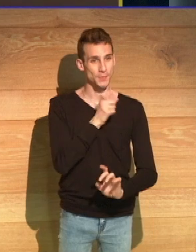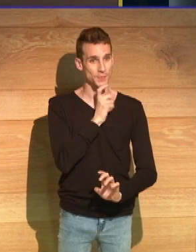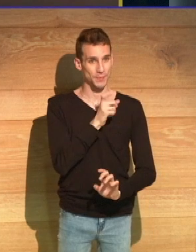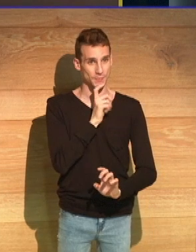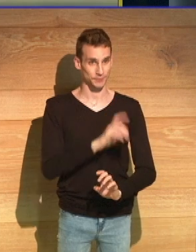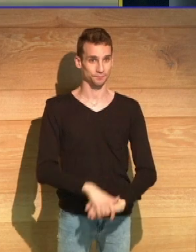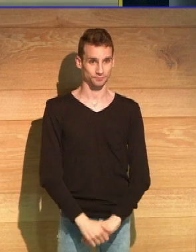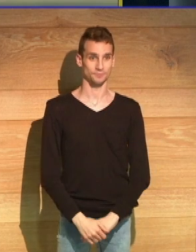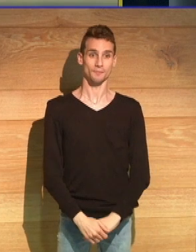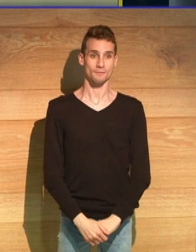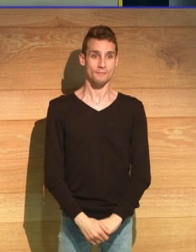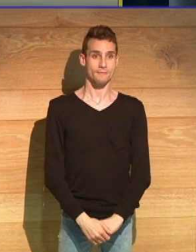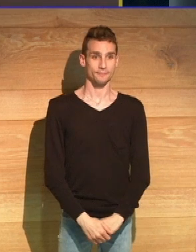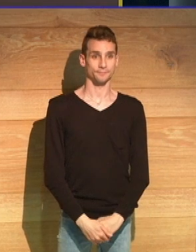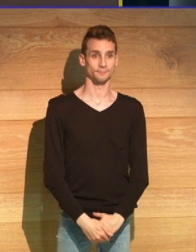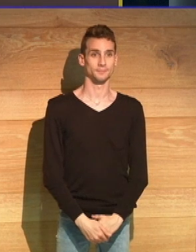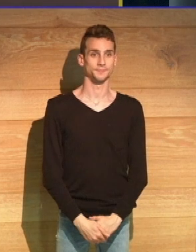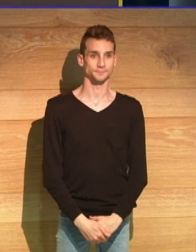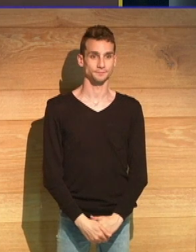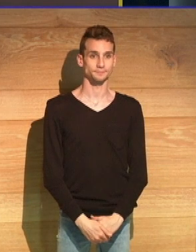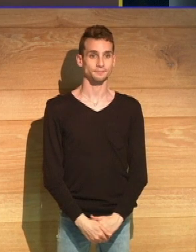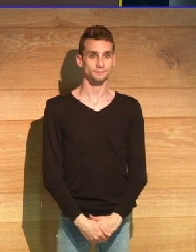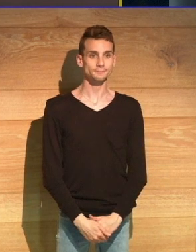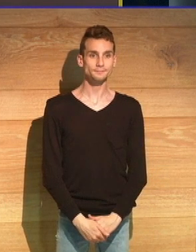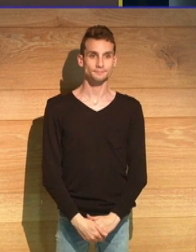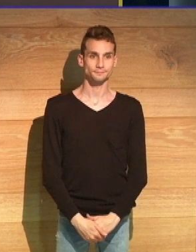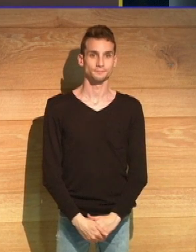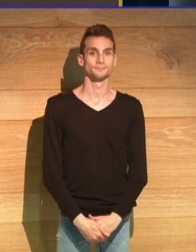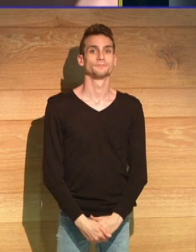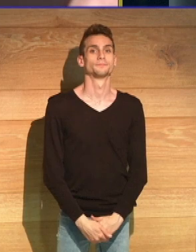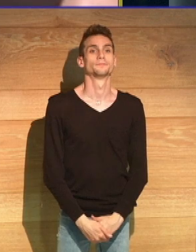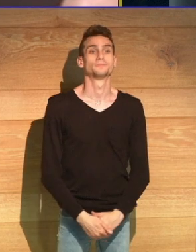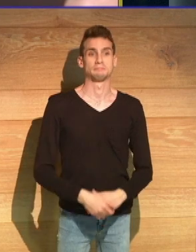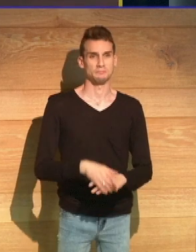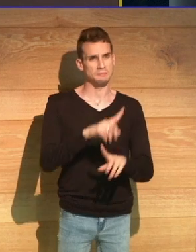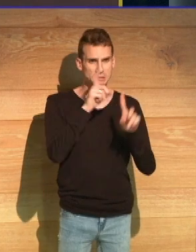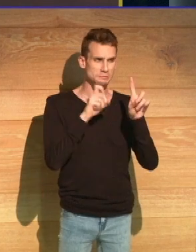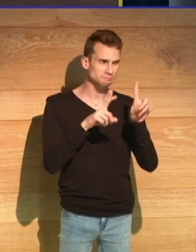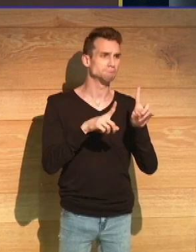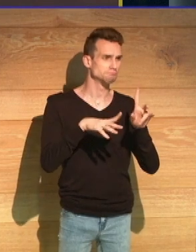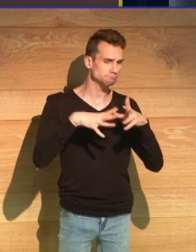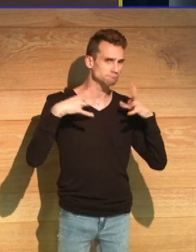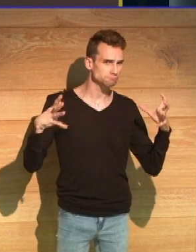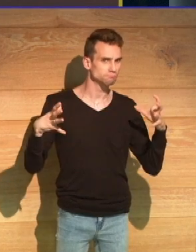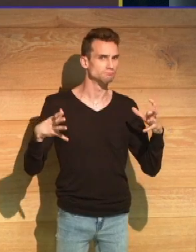Entonces, y es tan grande y tan